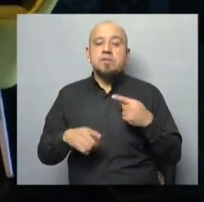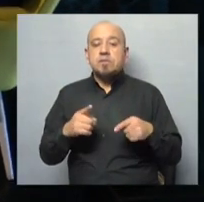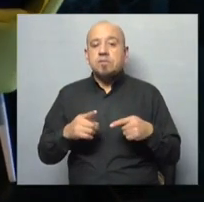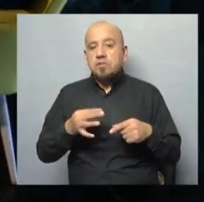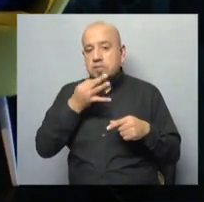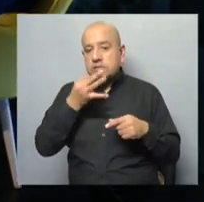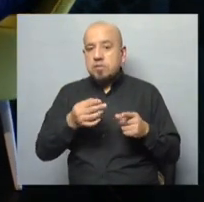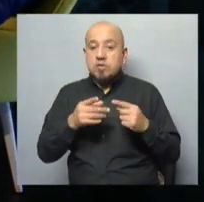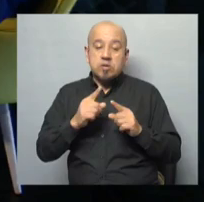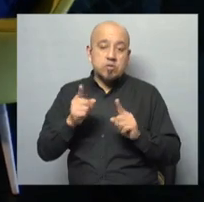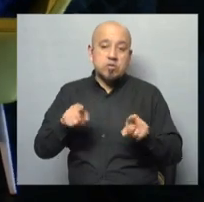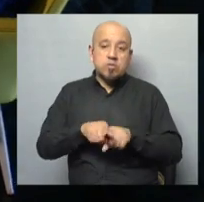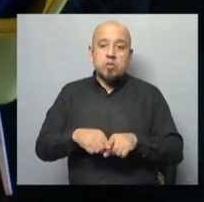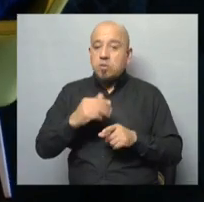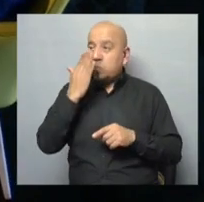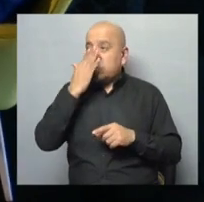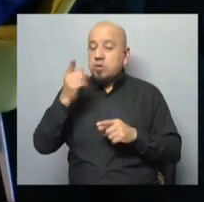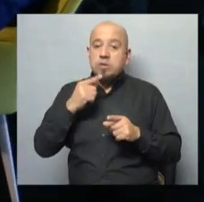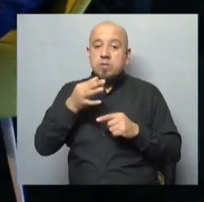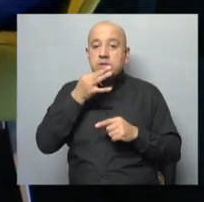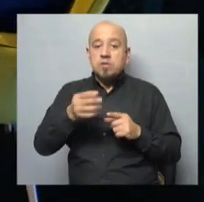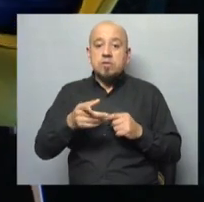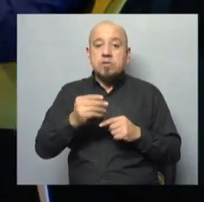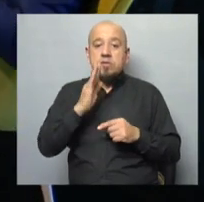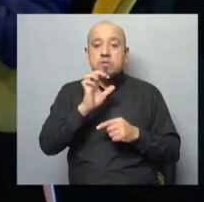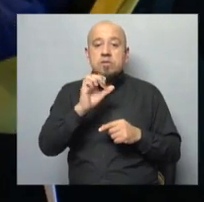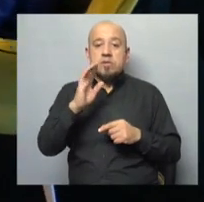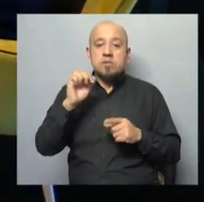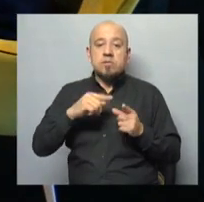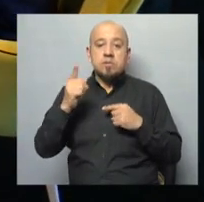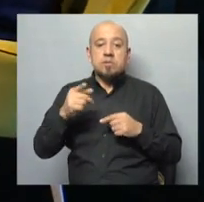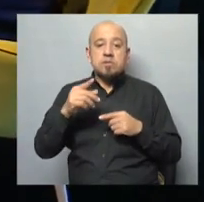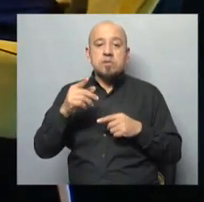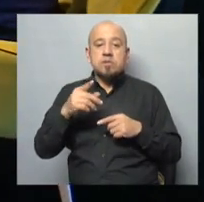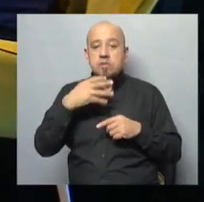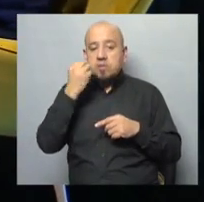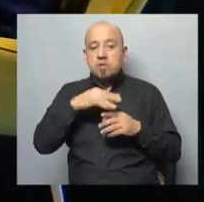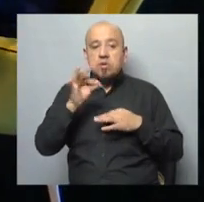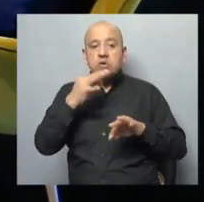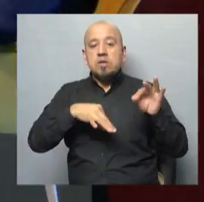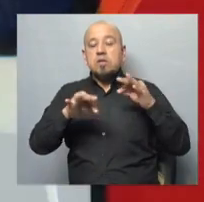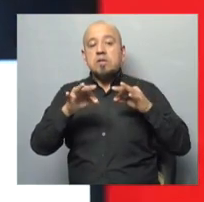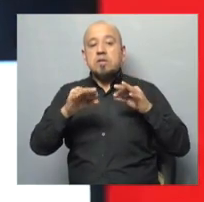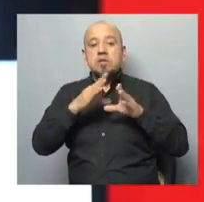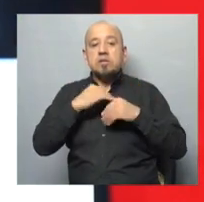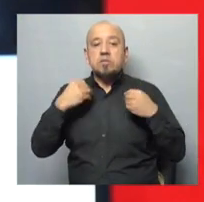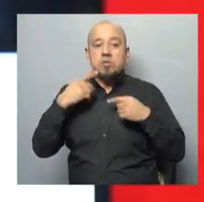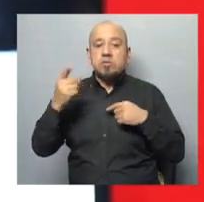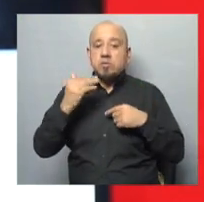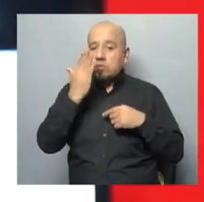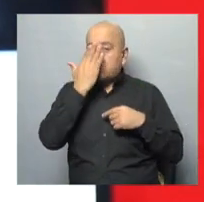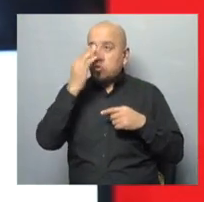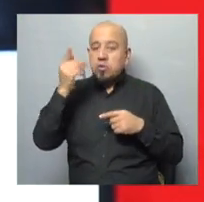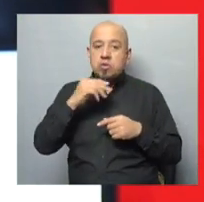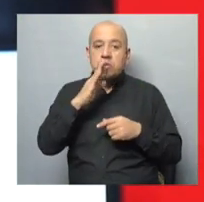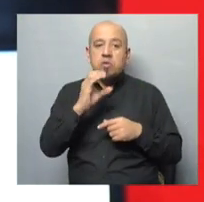decía que no es lo mismo que en polonia que me dijo pepe o así que es una de las mejores escuelas de todo el mundo la matriz llosa yo he visto de paul hable de los polacos es